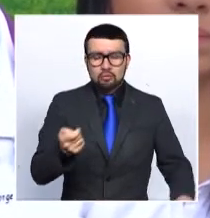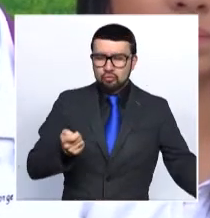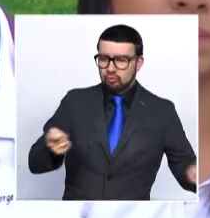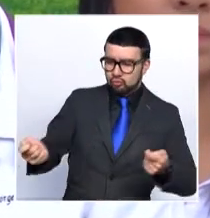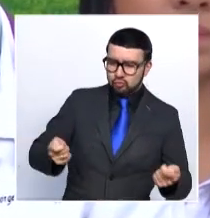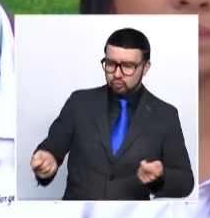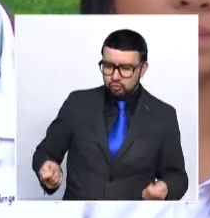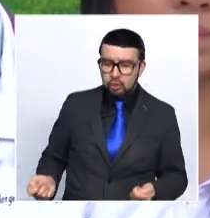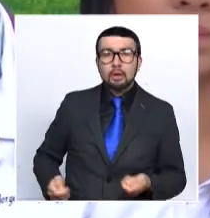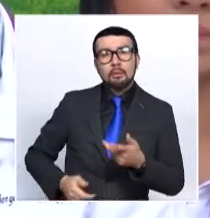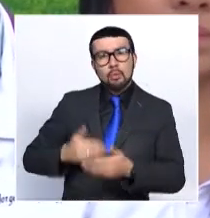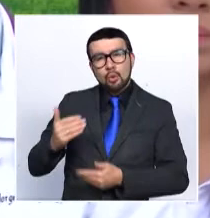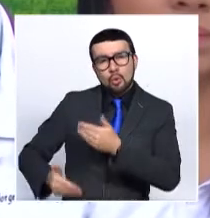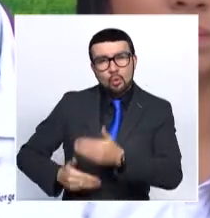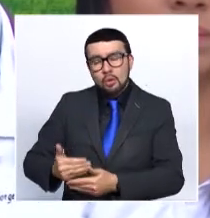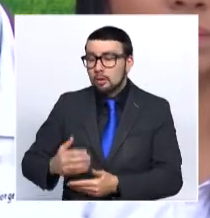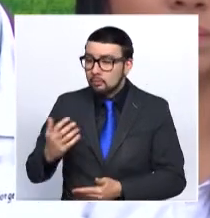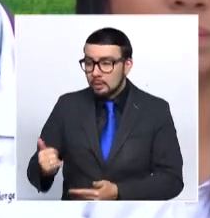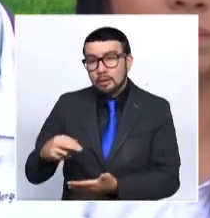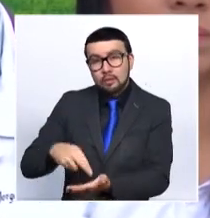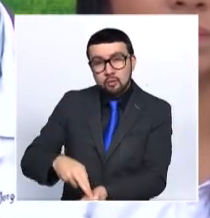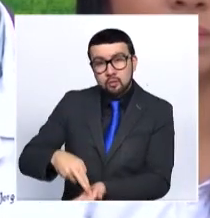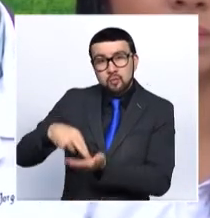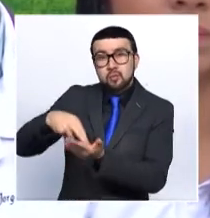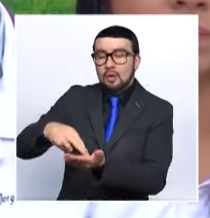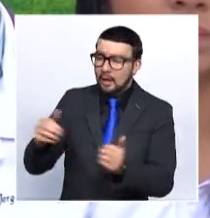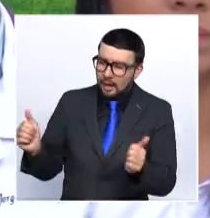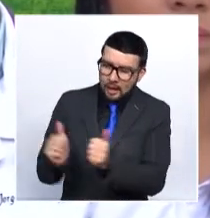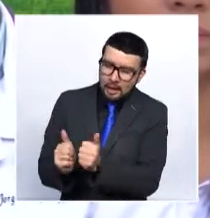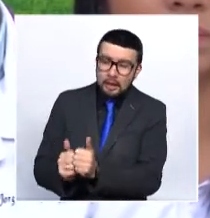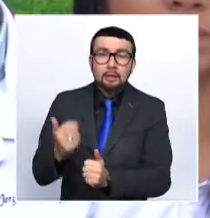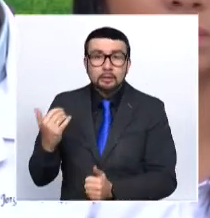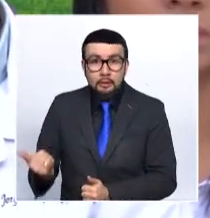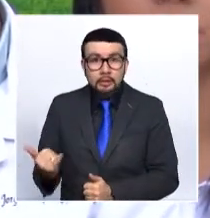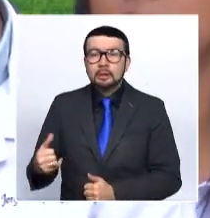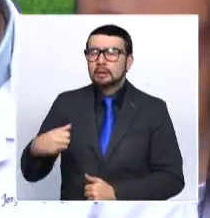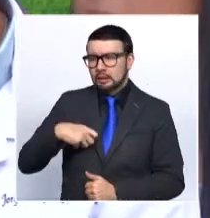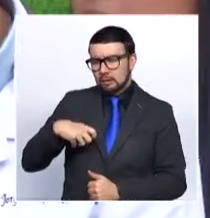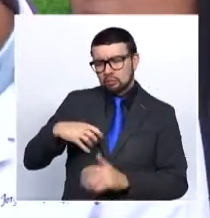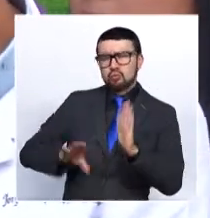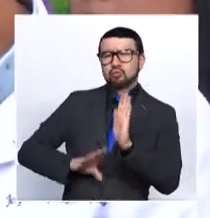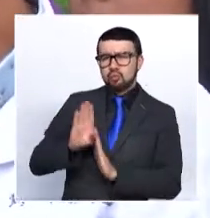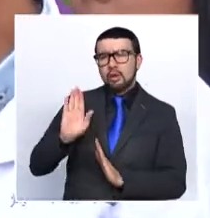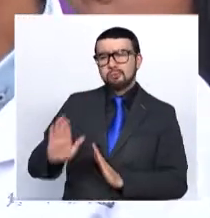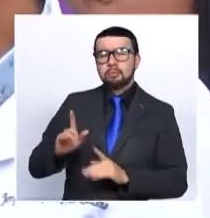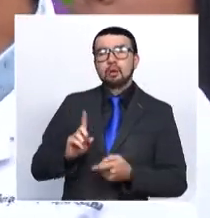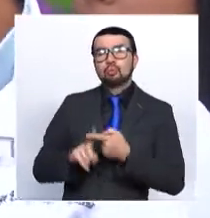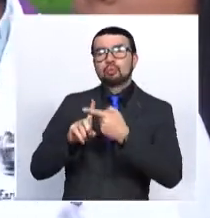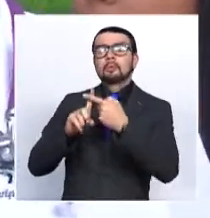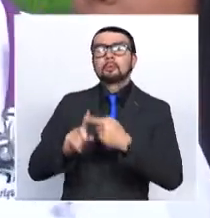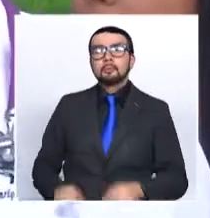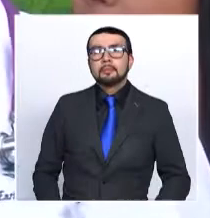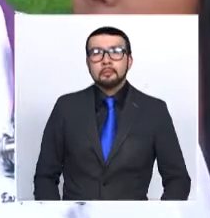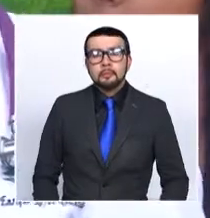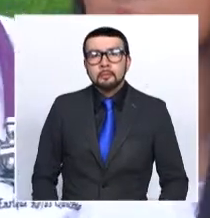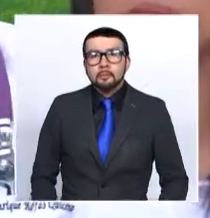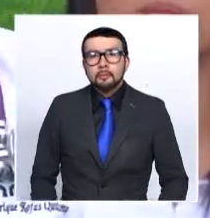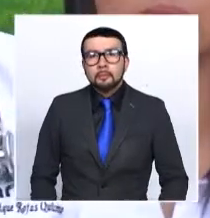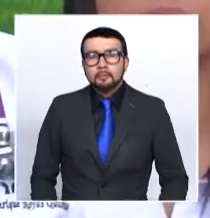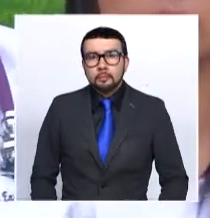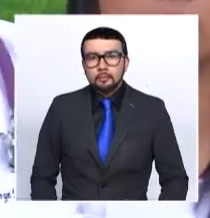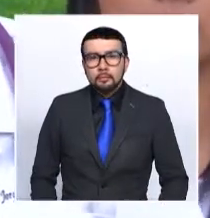hacer un proceso más de rehabilitación y acompañamiento, y hasta ahora pues hemos tenido resultados bastante positivos.